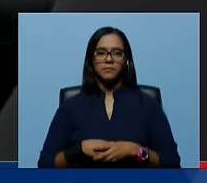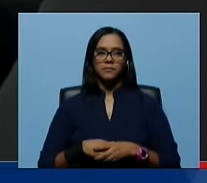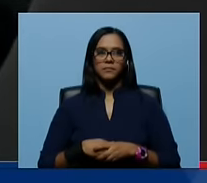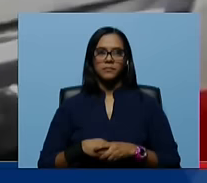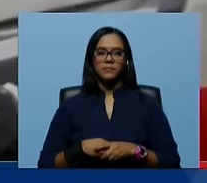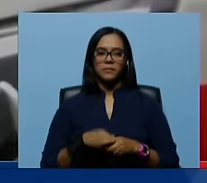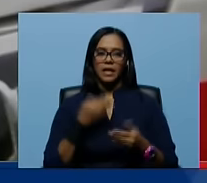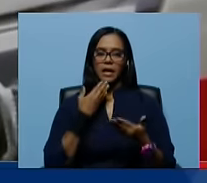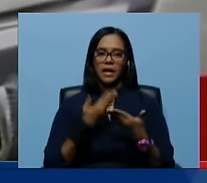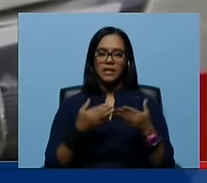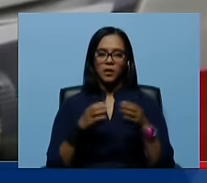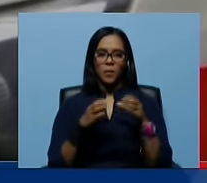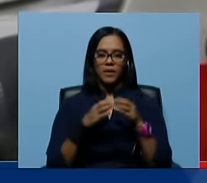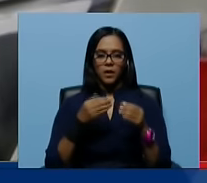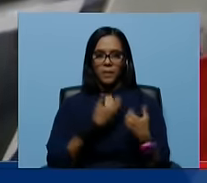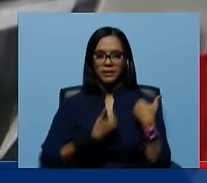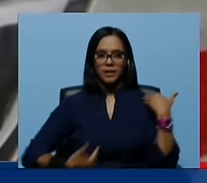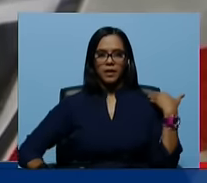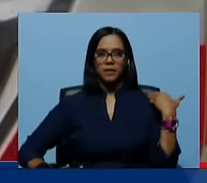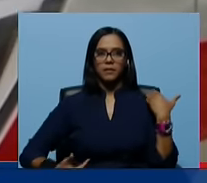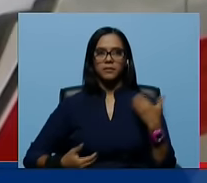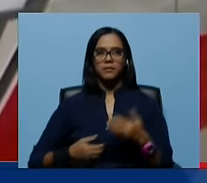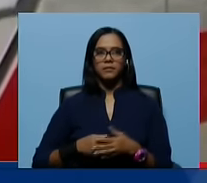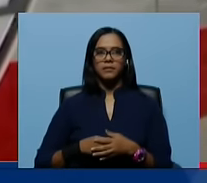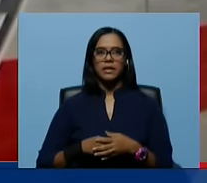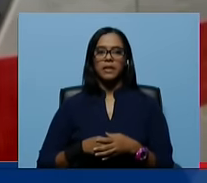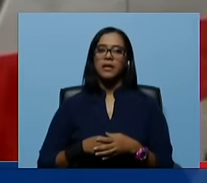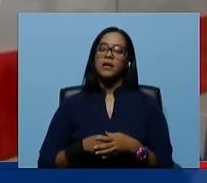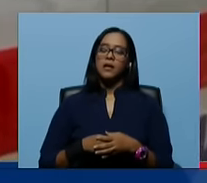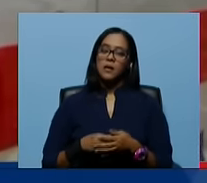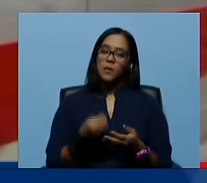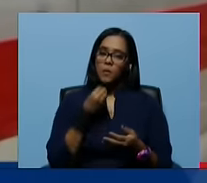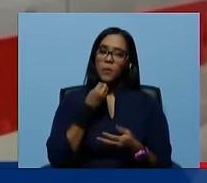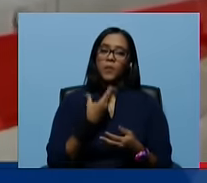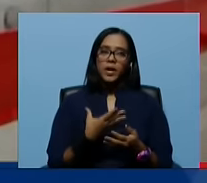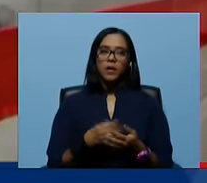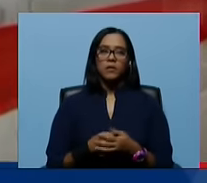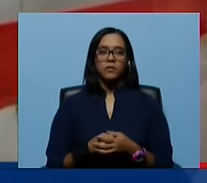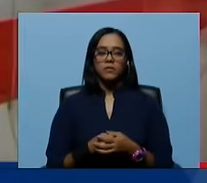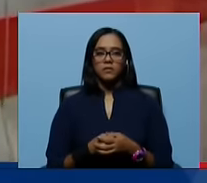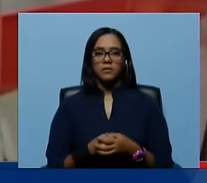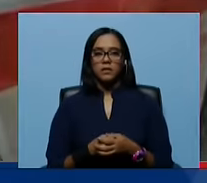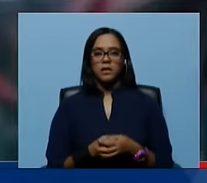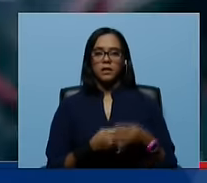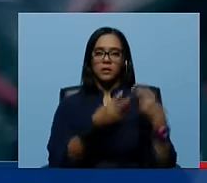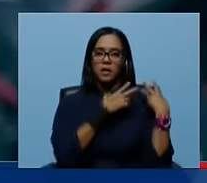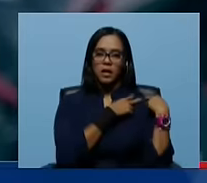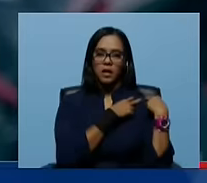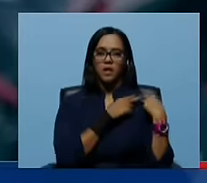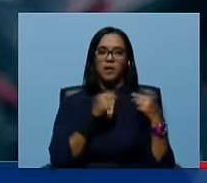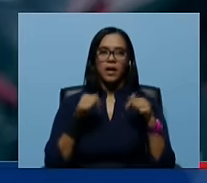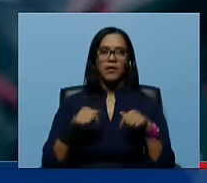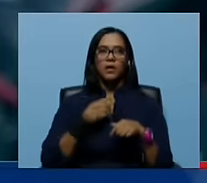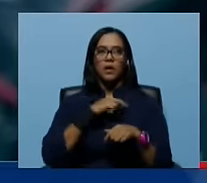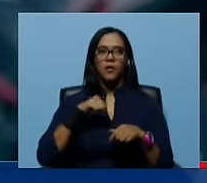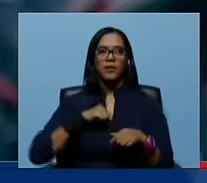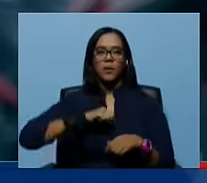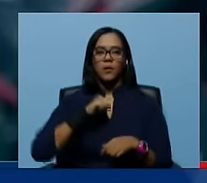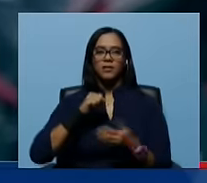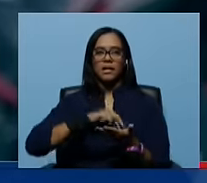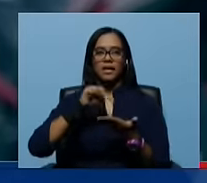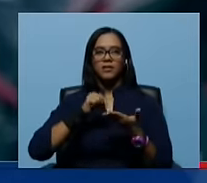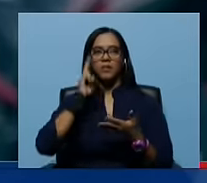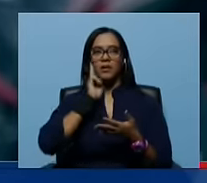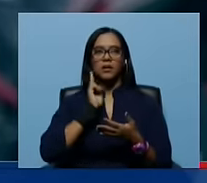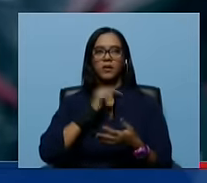Gracias, compañero presidente. Bueno, le ha tocado a esta, nuestra Policía Nacional Bolivariana,